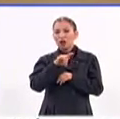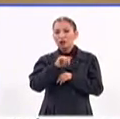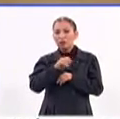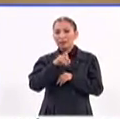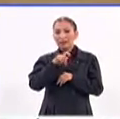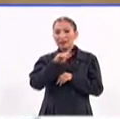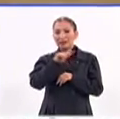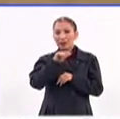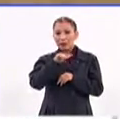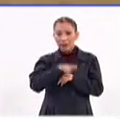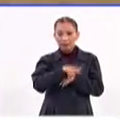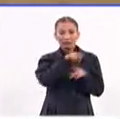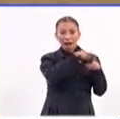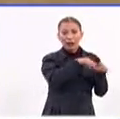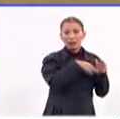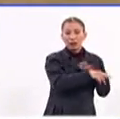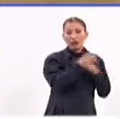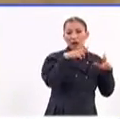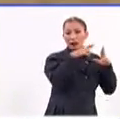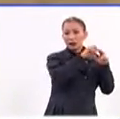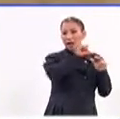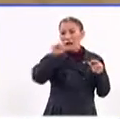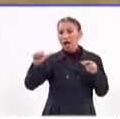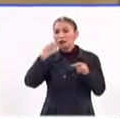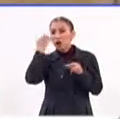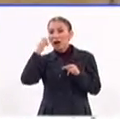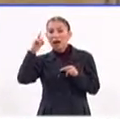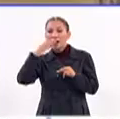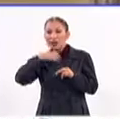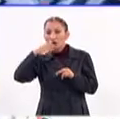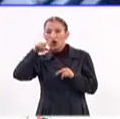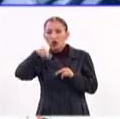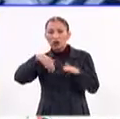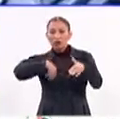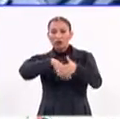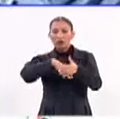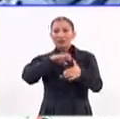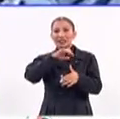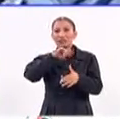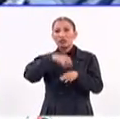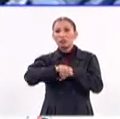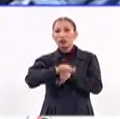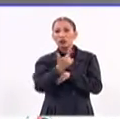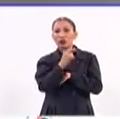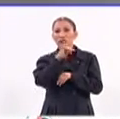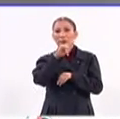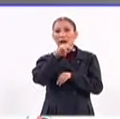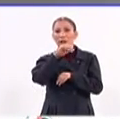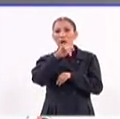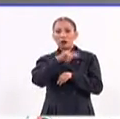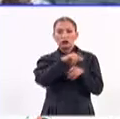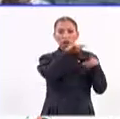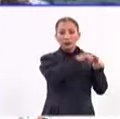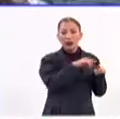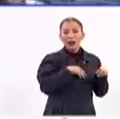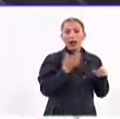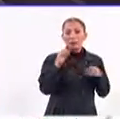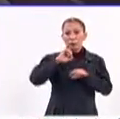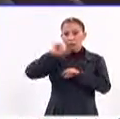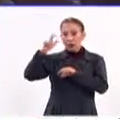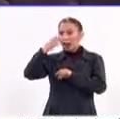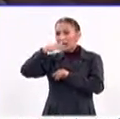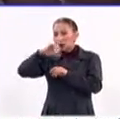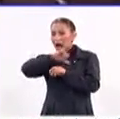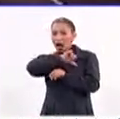de Mendizábal. De Metro La Raza a la Unidad Profesional Lázaro Cárdenas con una parada en CECIT número 12 José María Morelos. De la Unidad